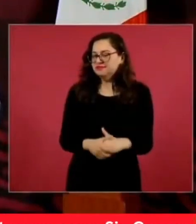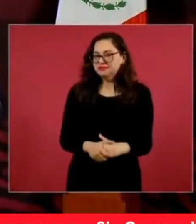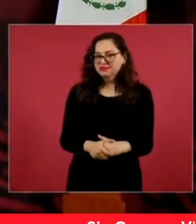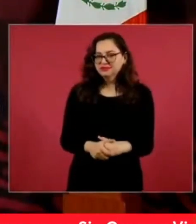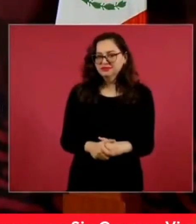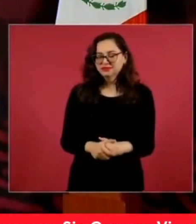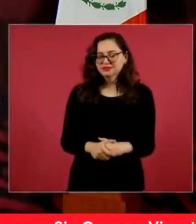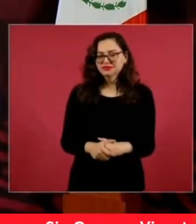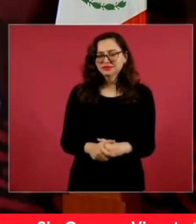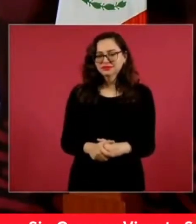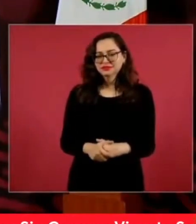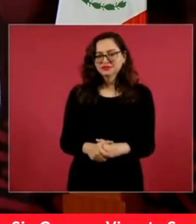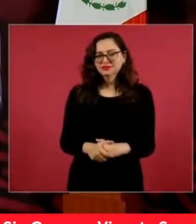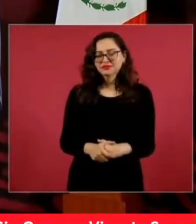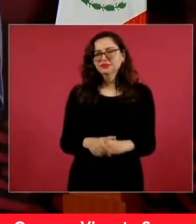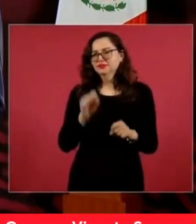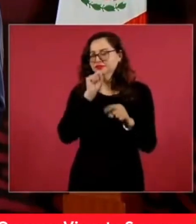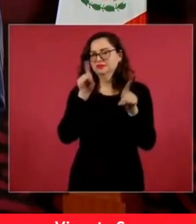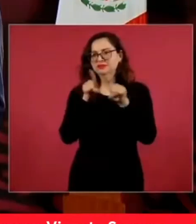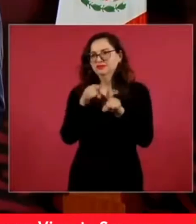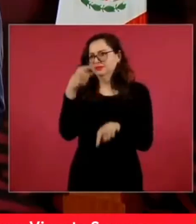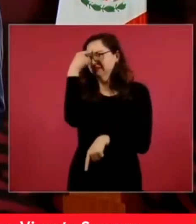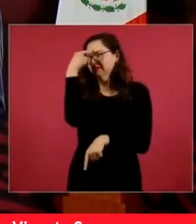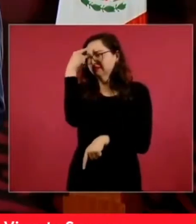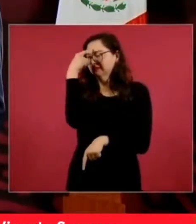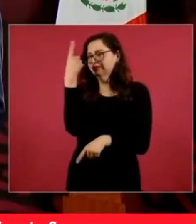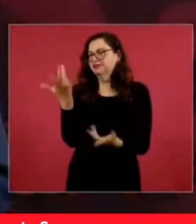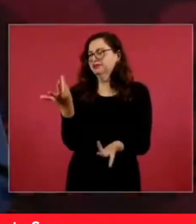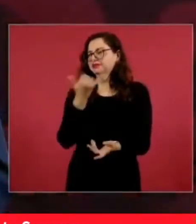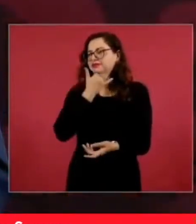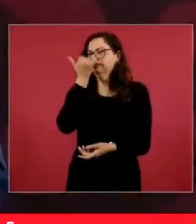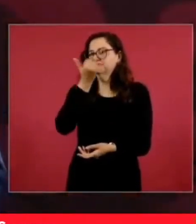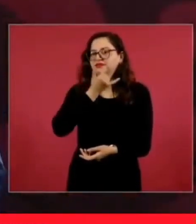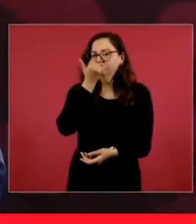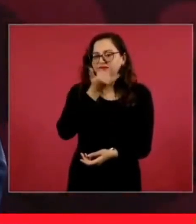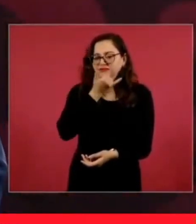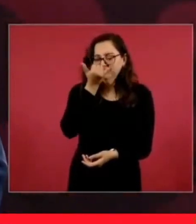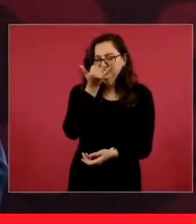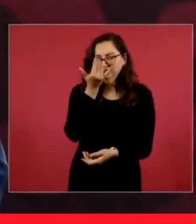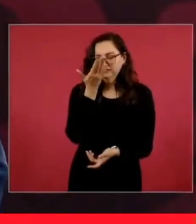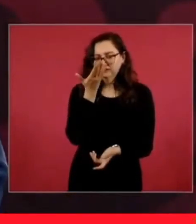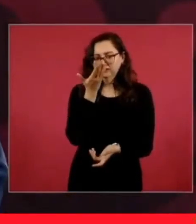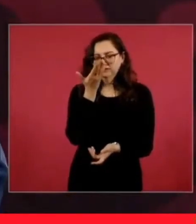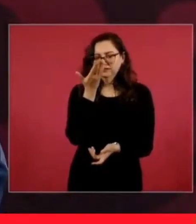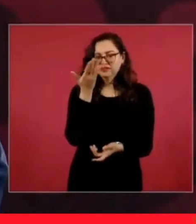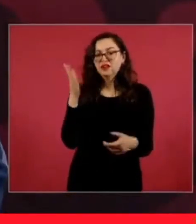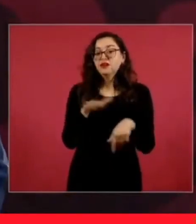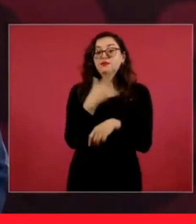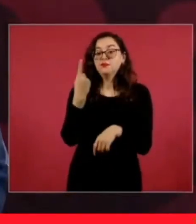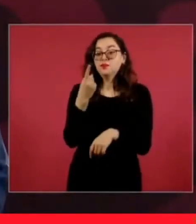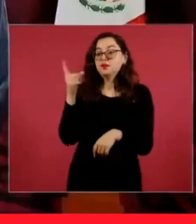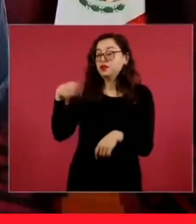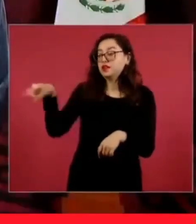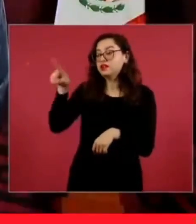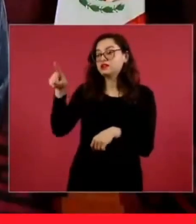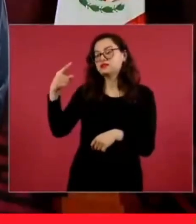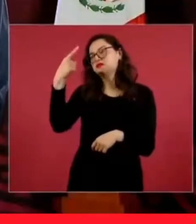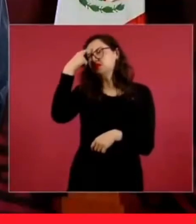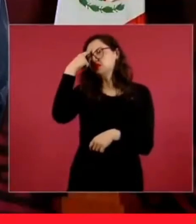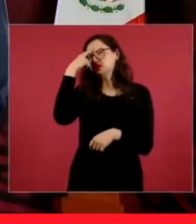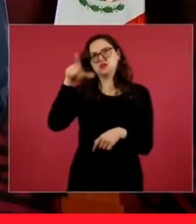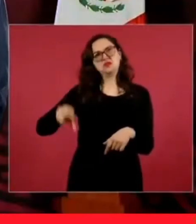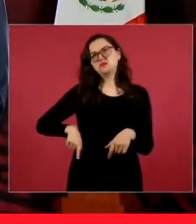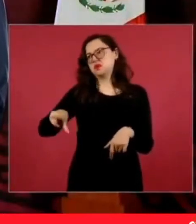Y también por cuestiones ideológicas, porque ellos, ¿sí?, muchos de ellos son muy